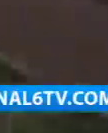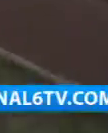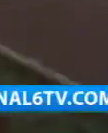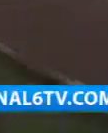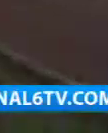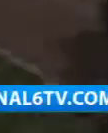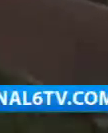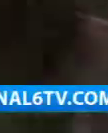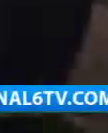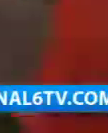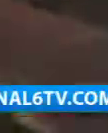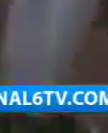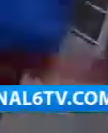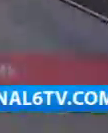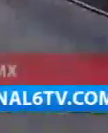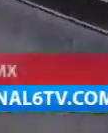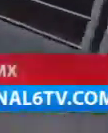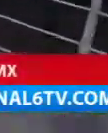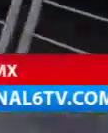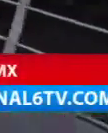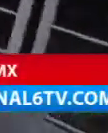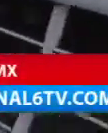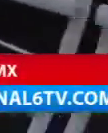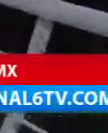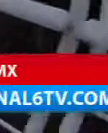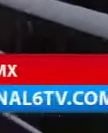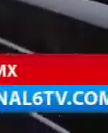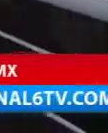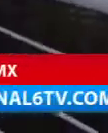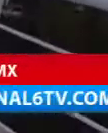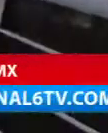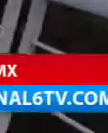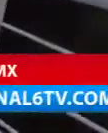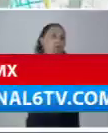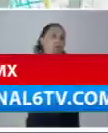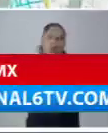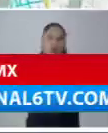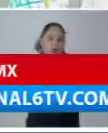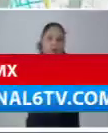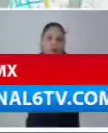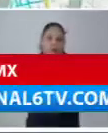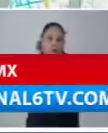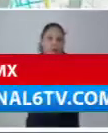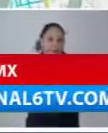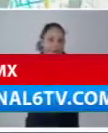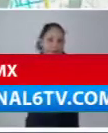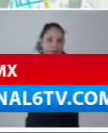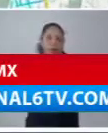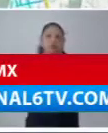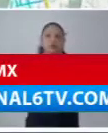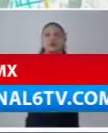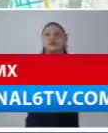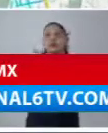54 kilómetros totales de ciclovías emergentes se instalarán para la nueva normalidad de la Ciudad de México, informó el secretario de